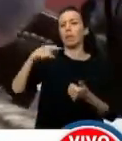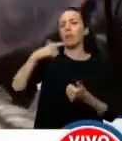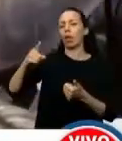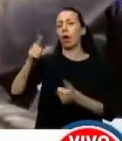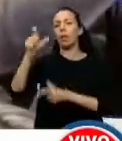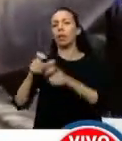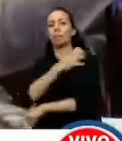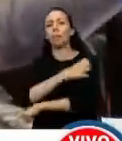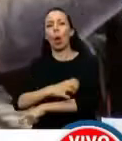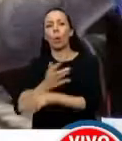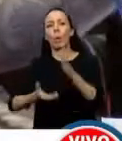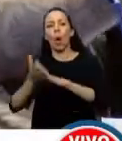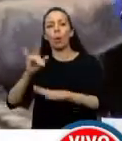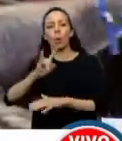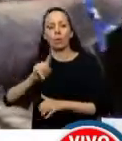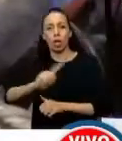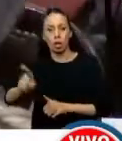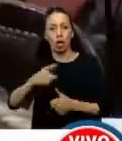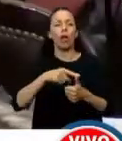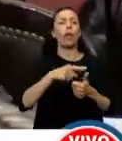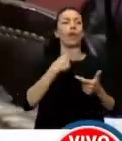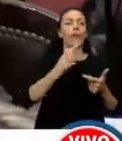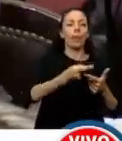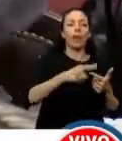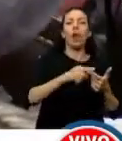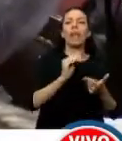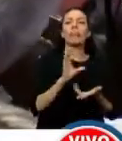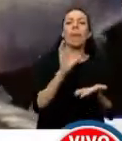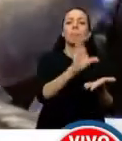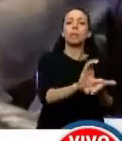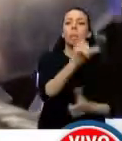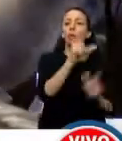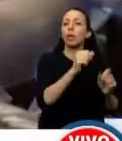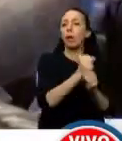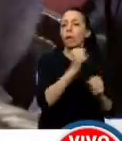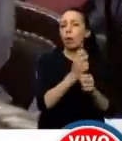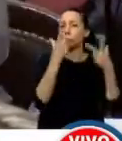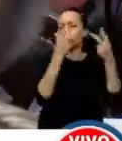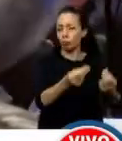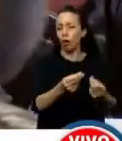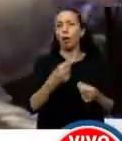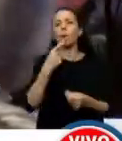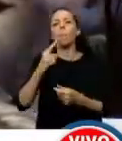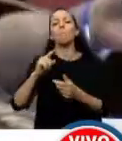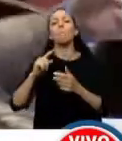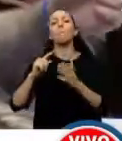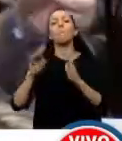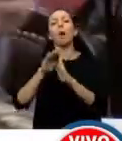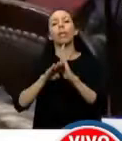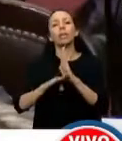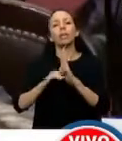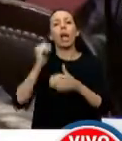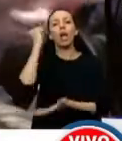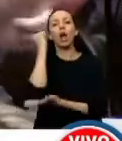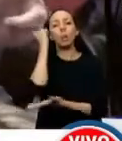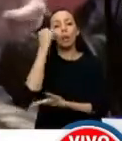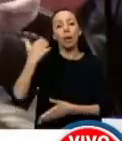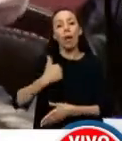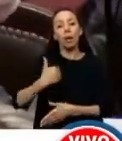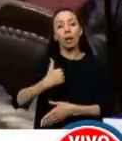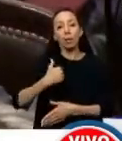que empezar a entender que los gobiernos de coalición no se trata de espacios que están conformados por gente que